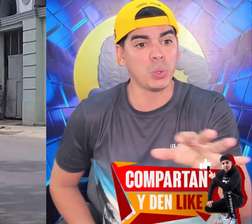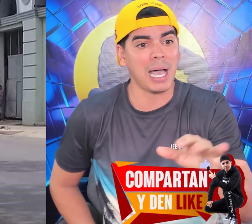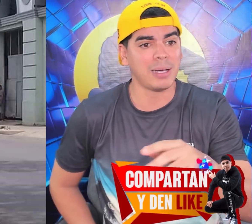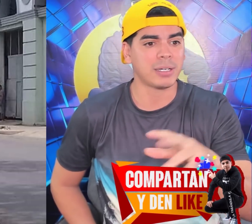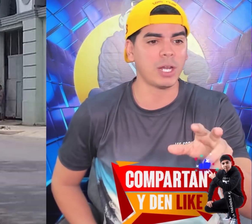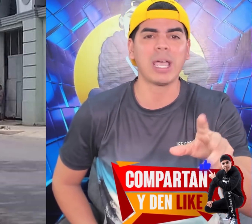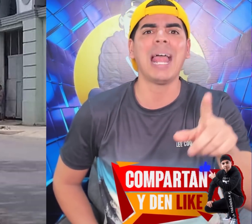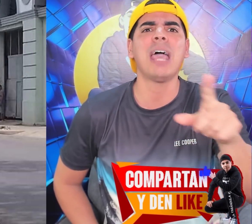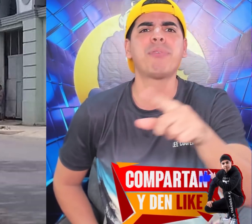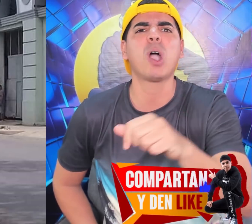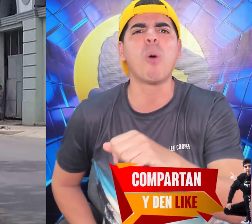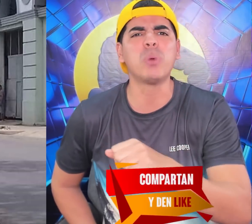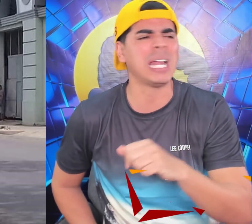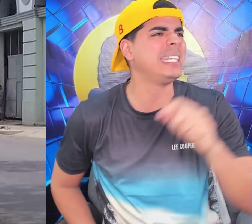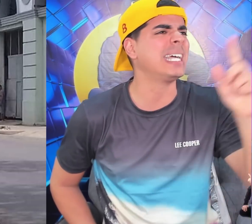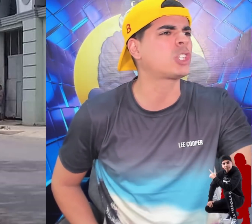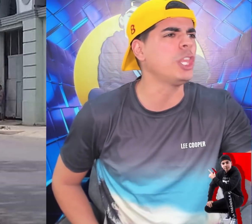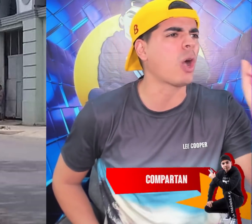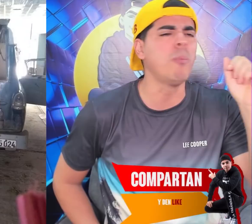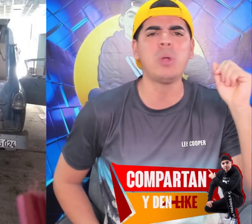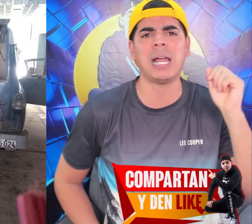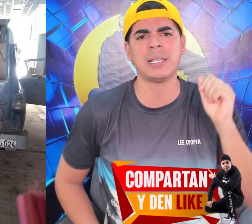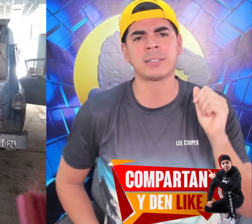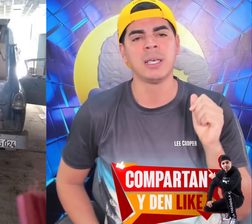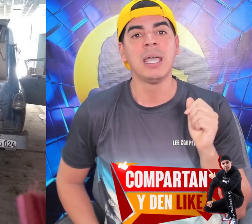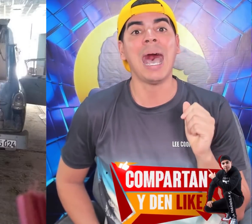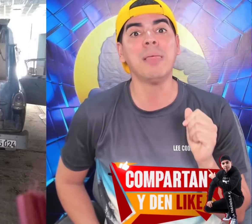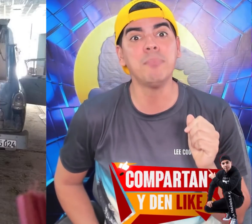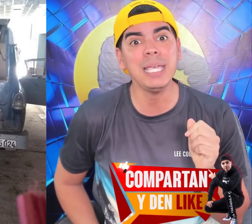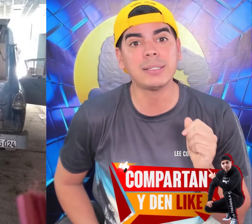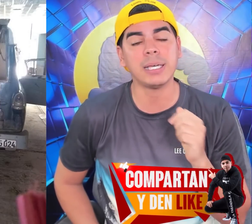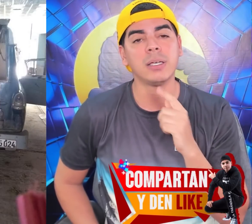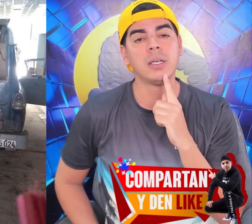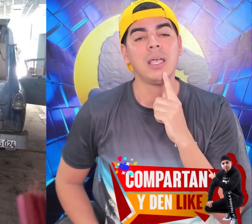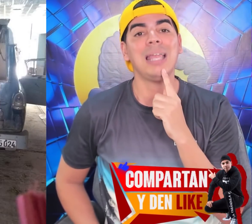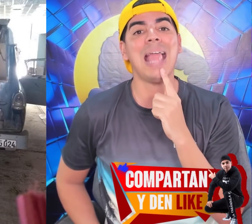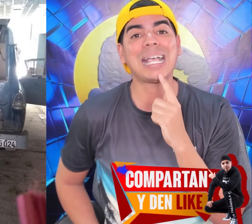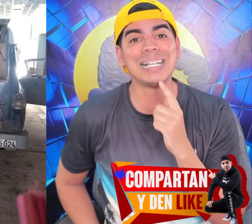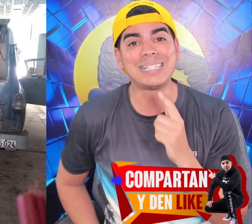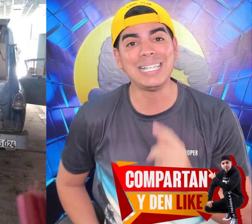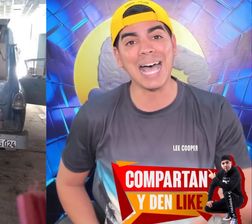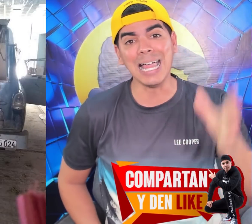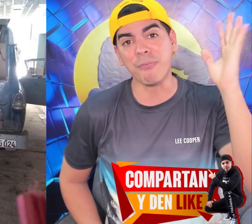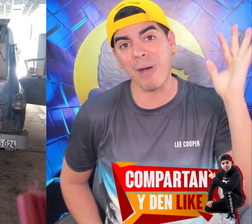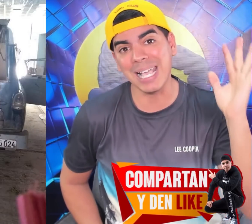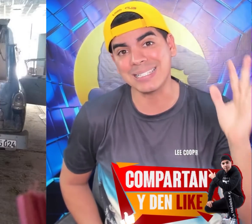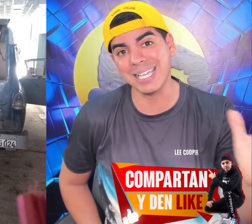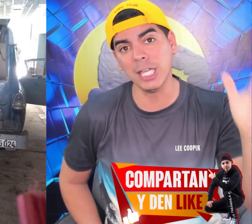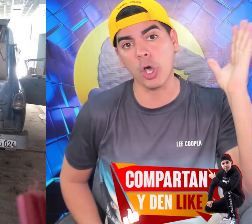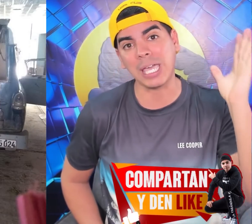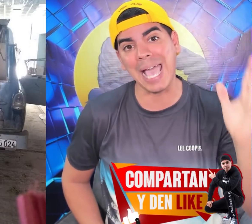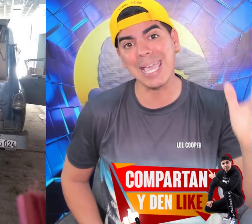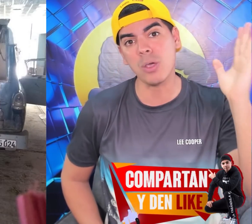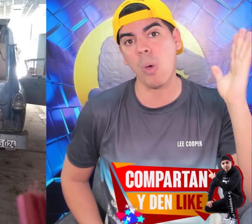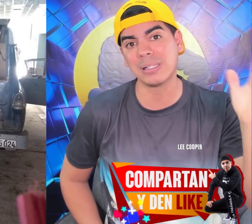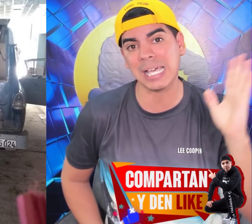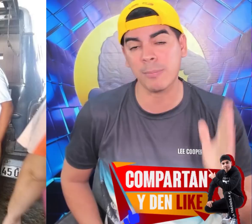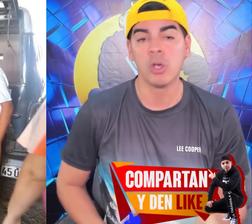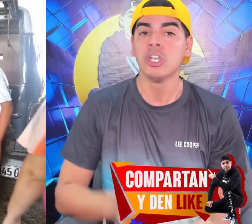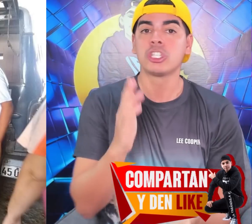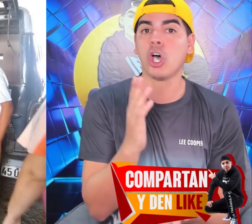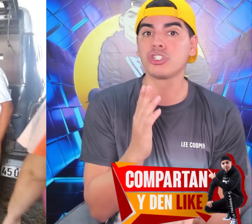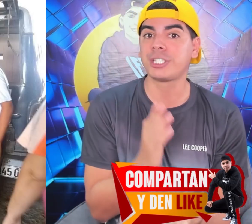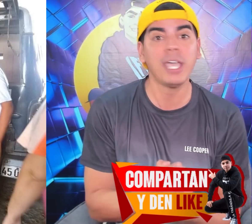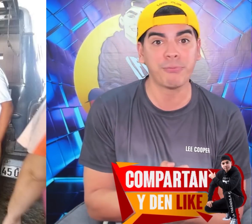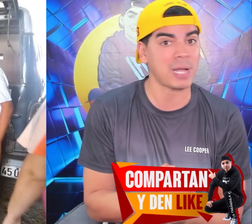jefe de la ciudad, creo que es el jefe de comunales, el director de comunales, admite la cantidad de fallecidos que hay en